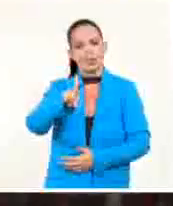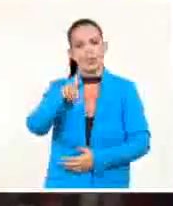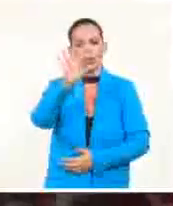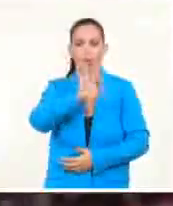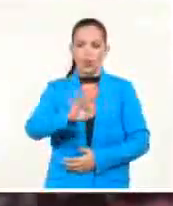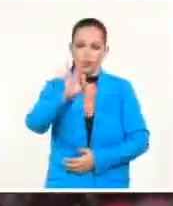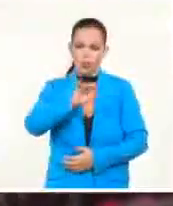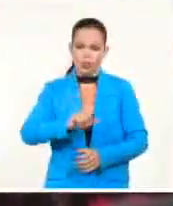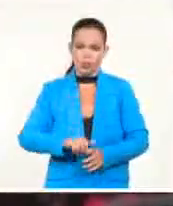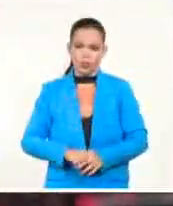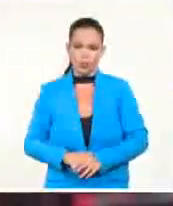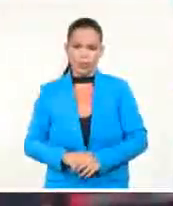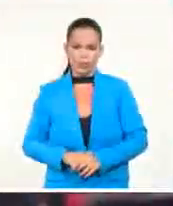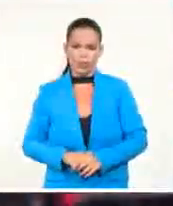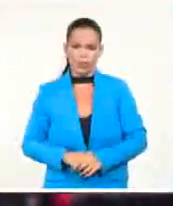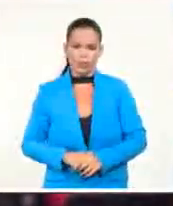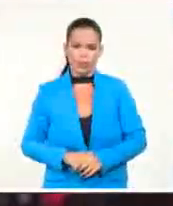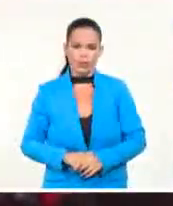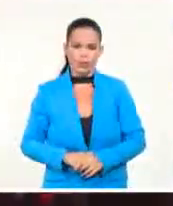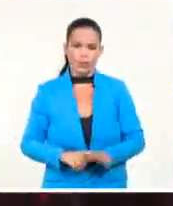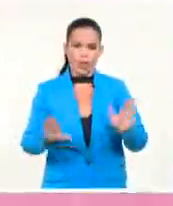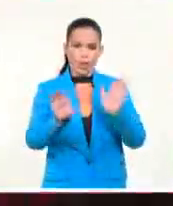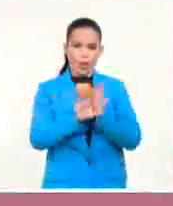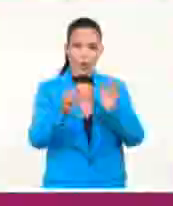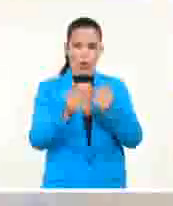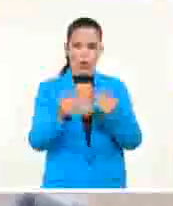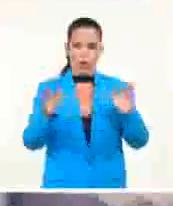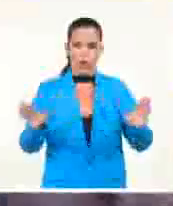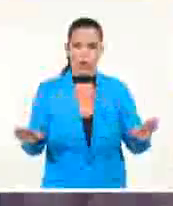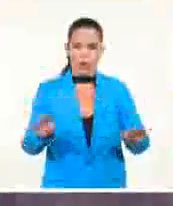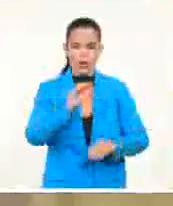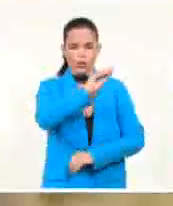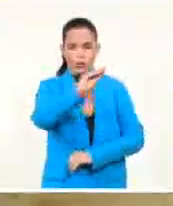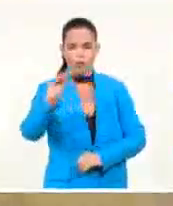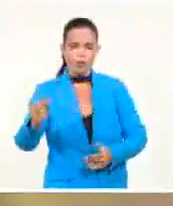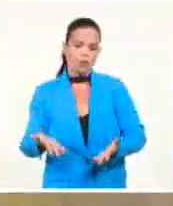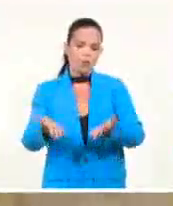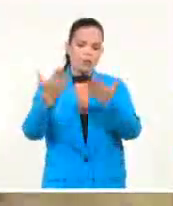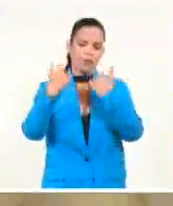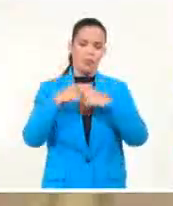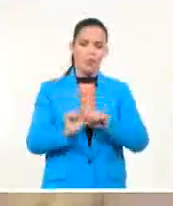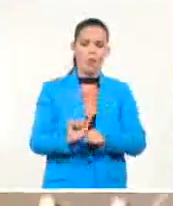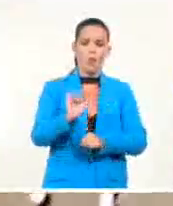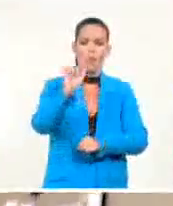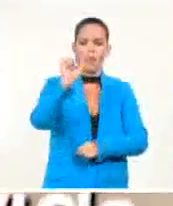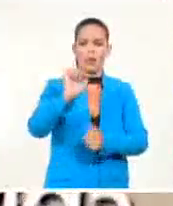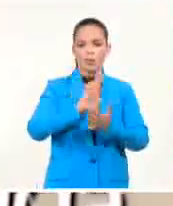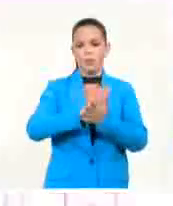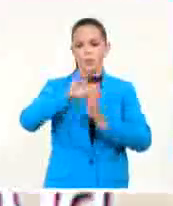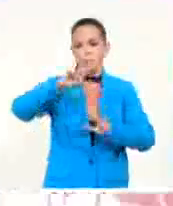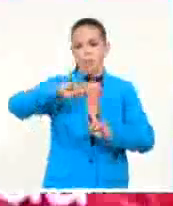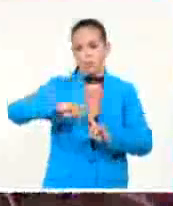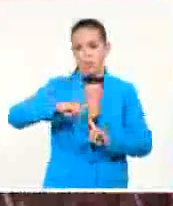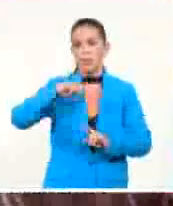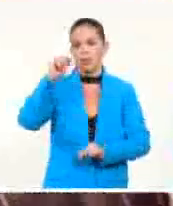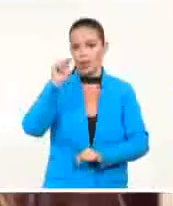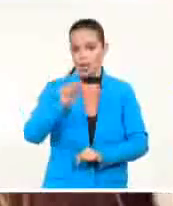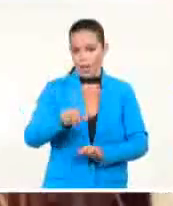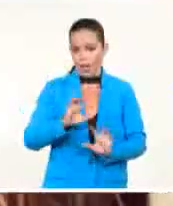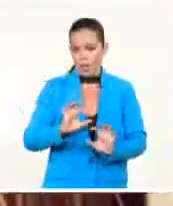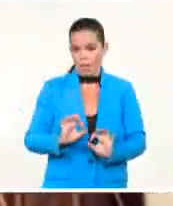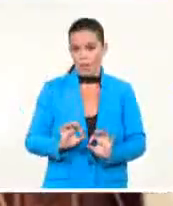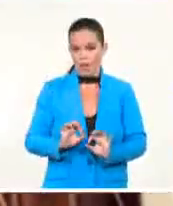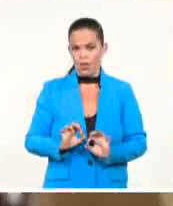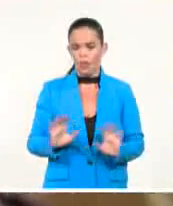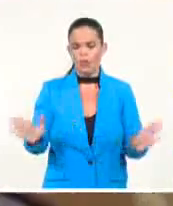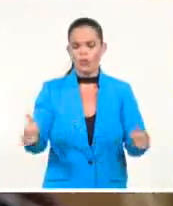La convocatoria al premio José White 2022 que organiza la filial provincial de la UNIAC en Matanzas